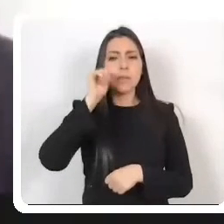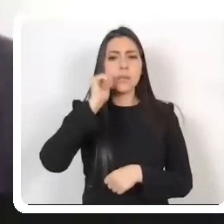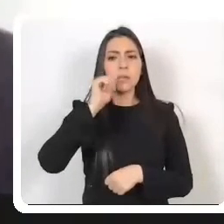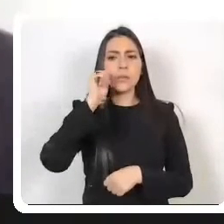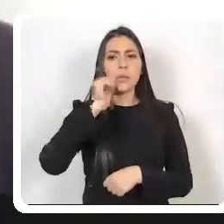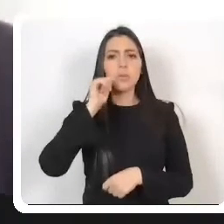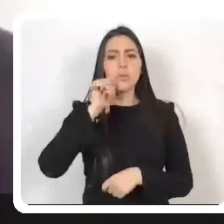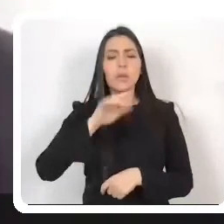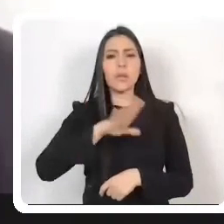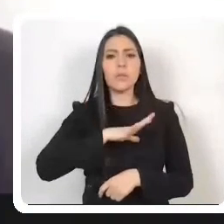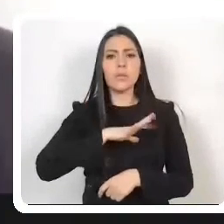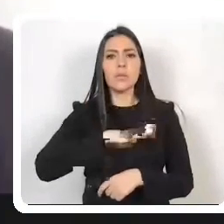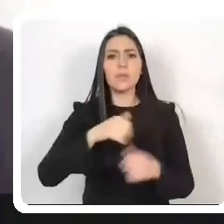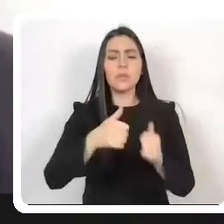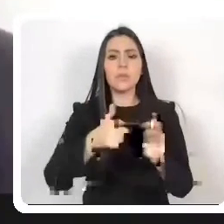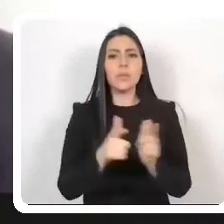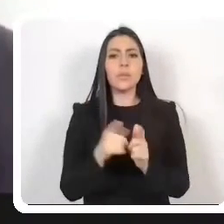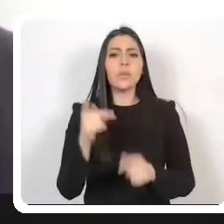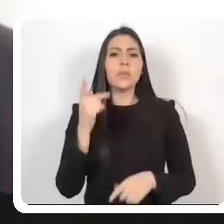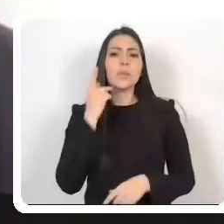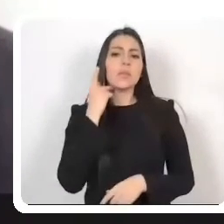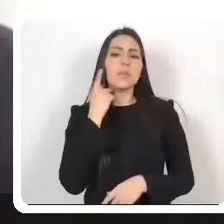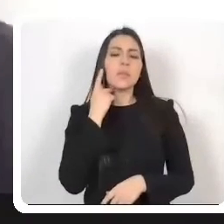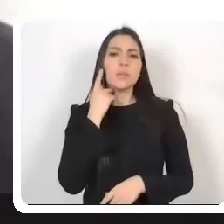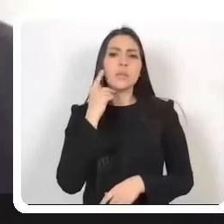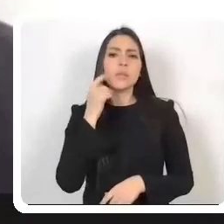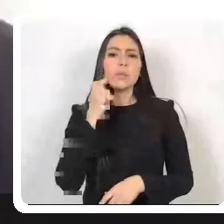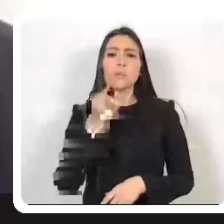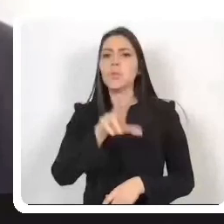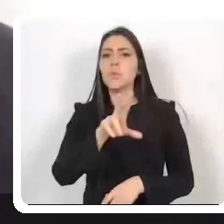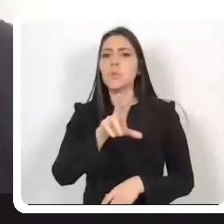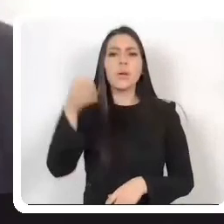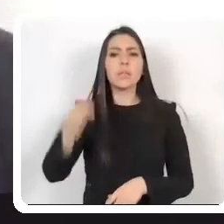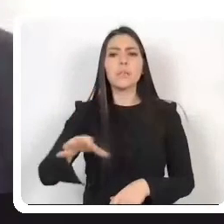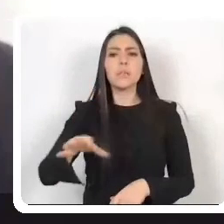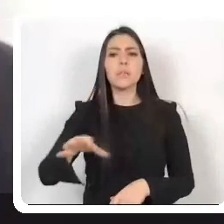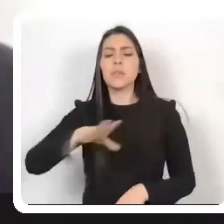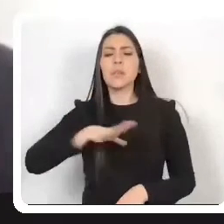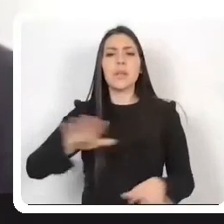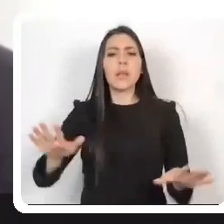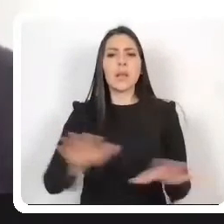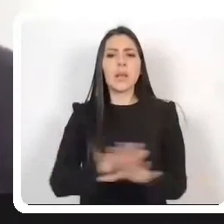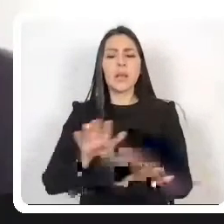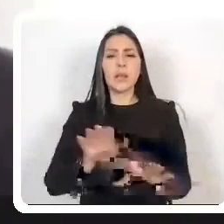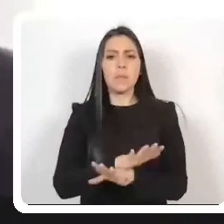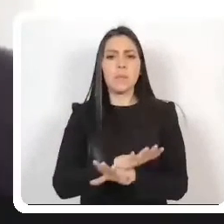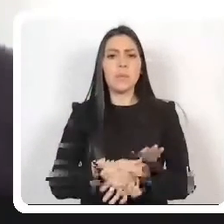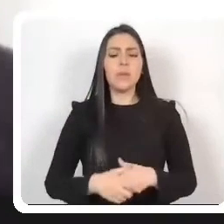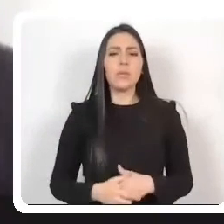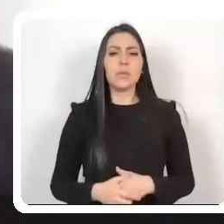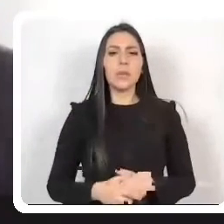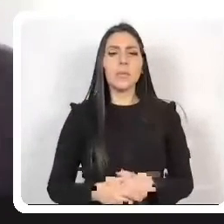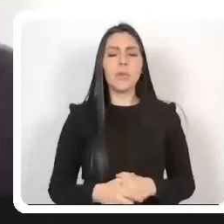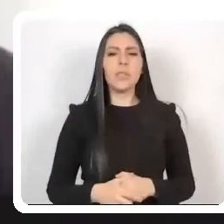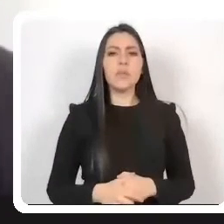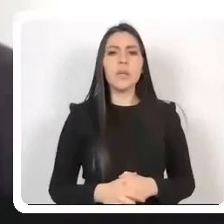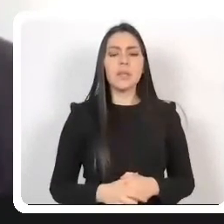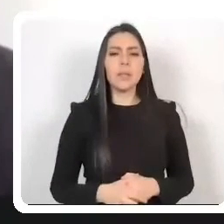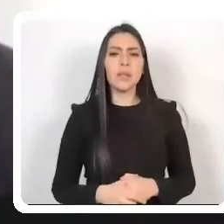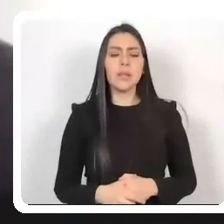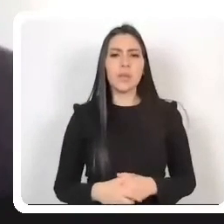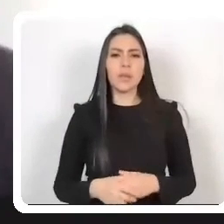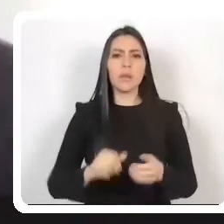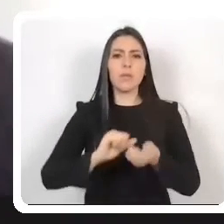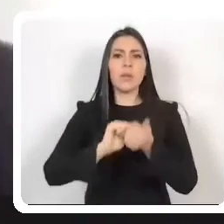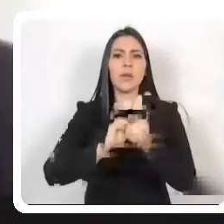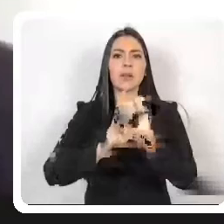grupos políticos que se resisten al cambio, oposiciones que se generan por personas que